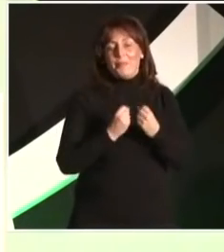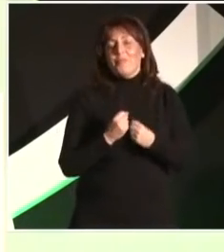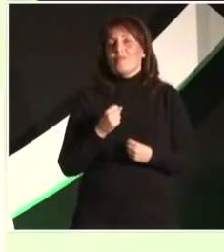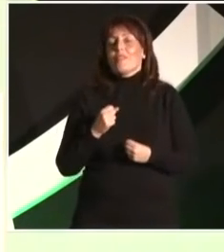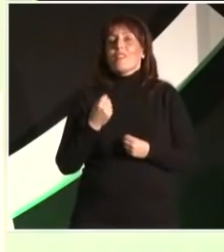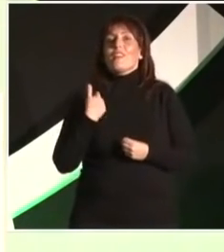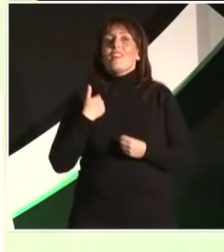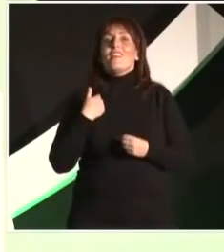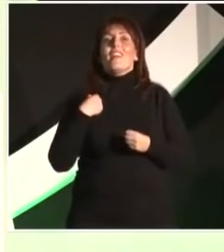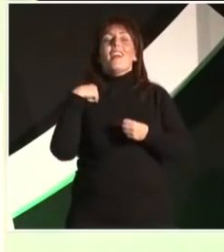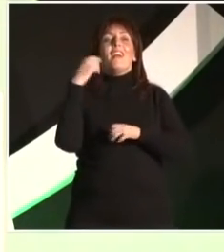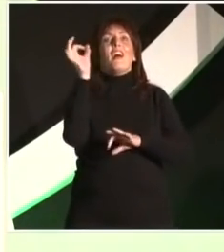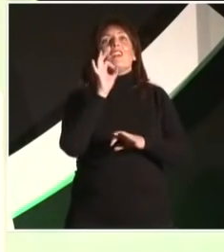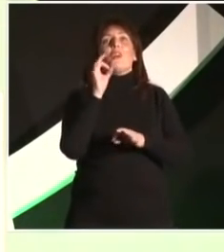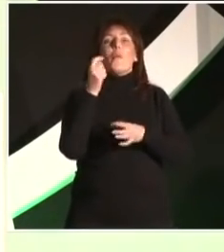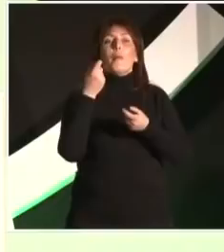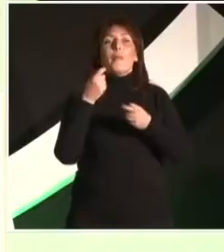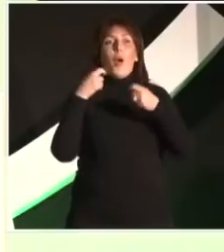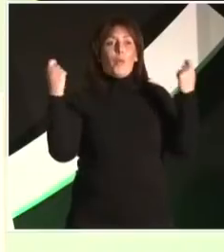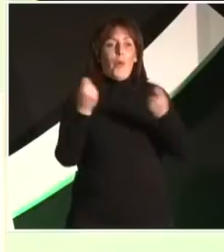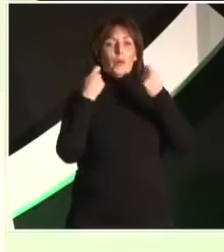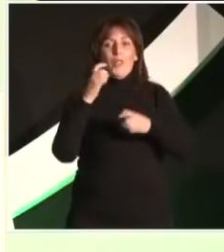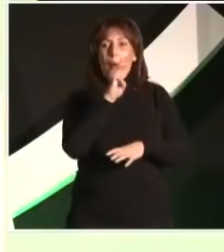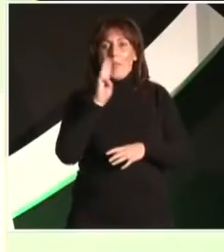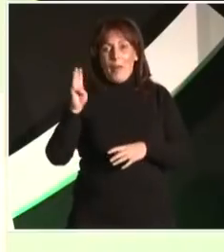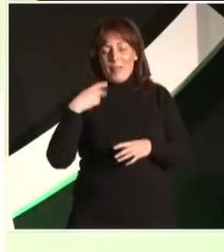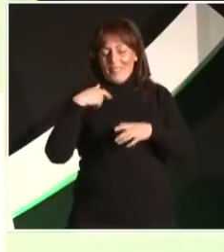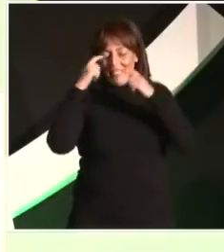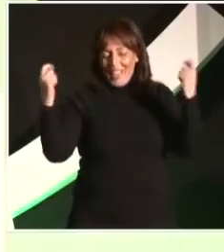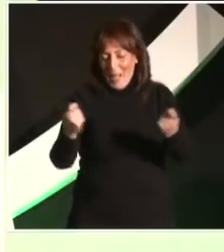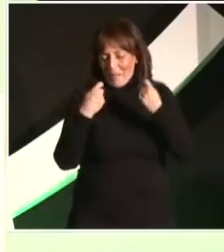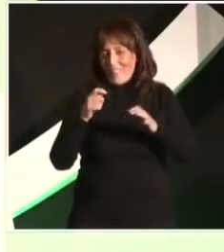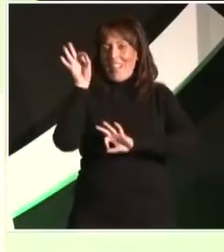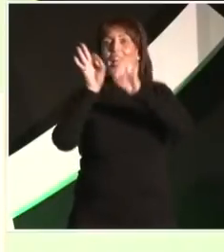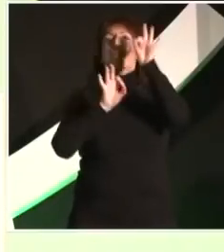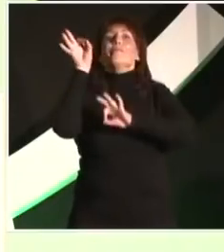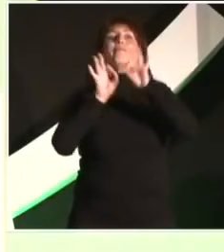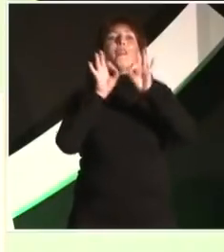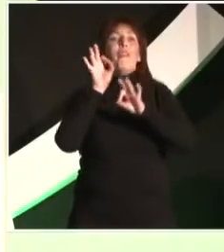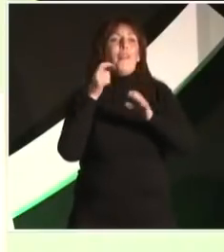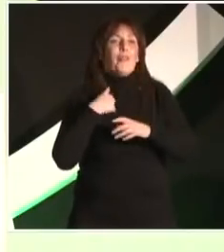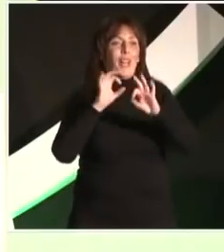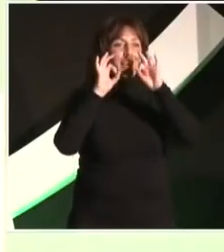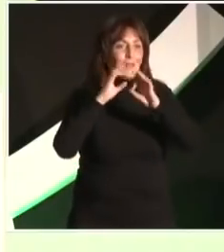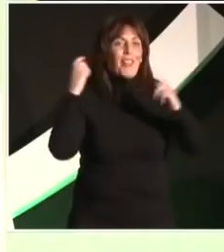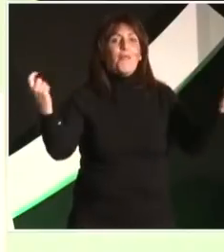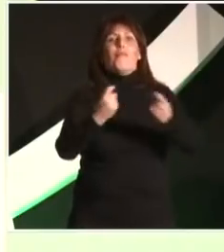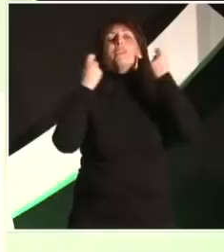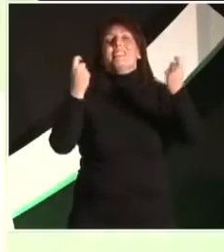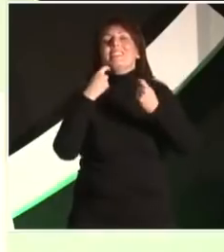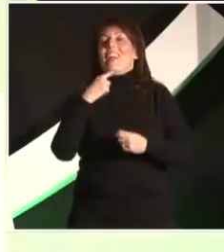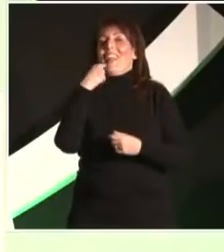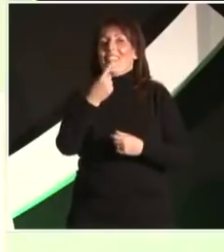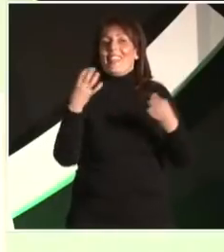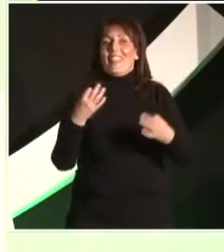Sacando una fórmula publicitaria. Vaya campaña lleva el PP. Sacando una fórmula publicitaria que es